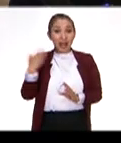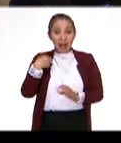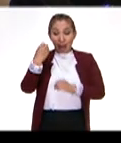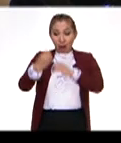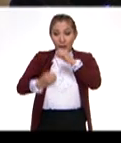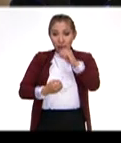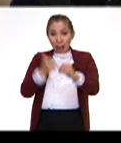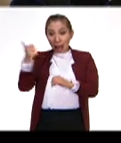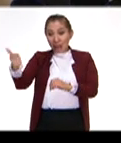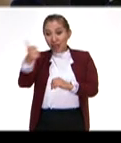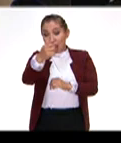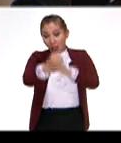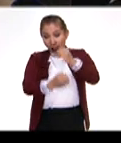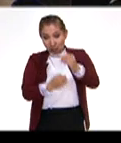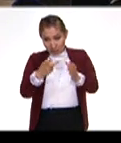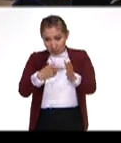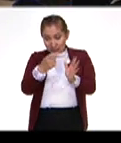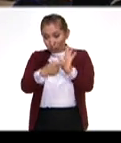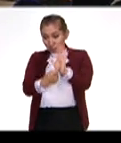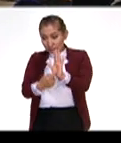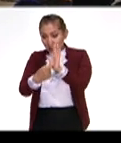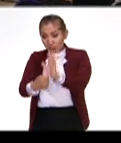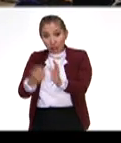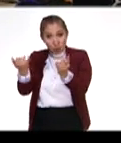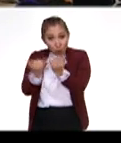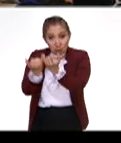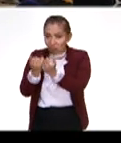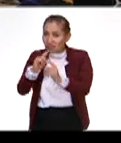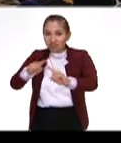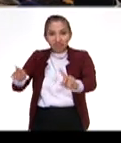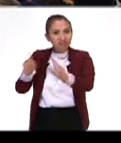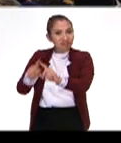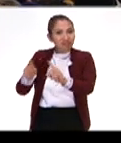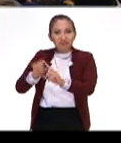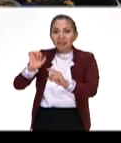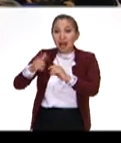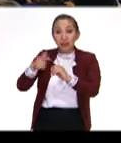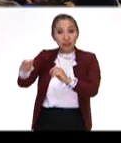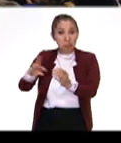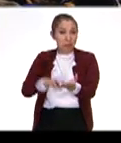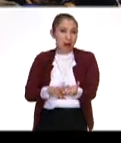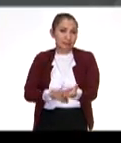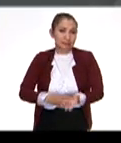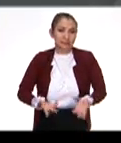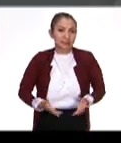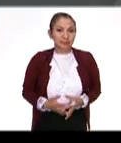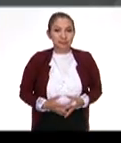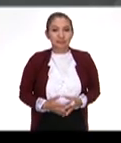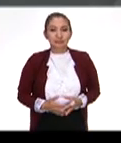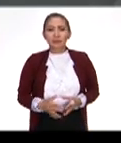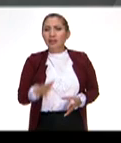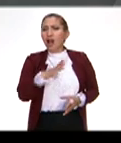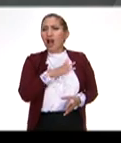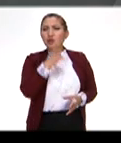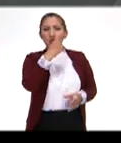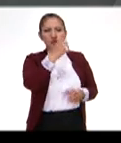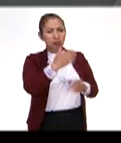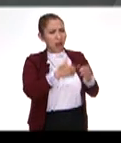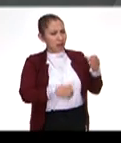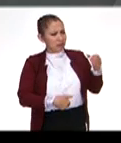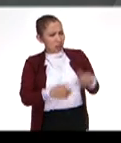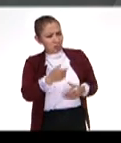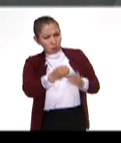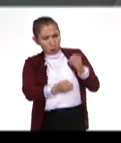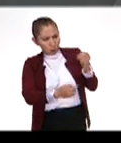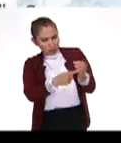es decir, cada una de las funciones son irrepetibles, y eso no tiene precio. ¿Existe una obra que haya